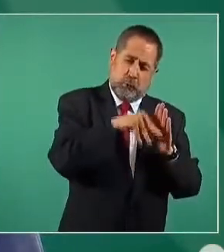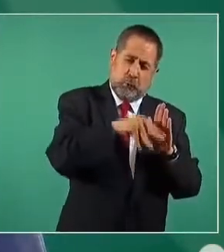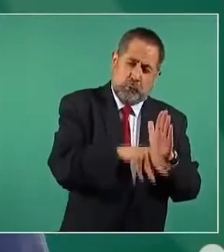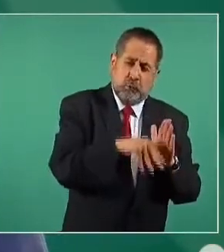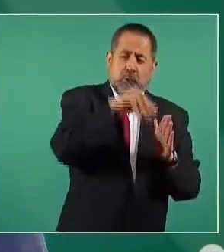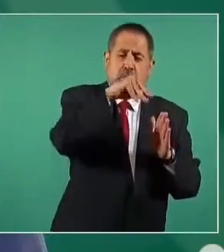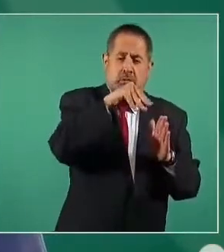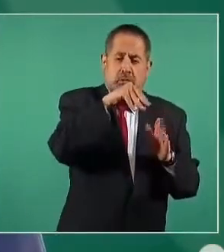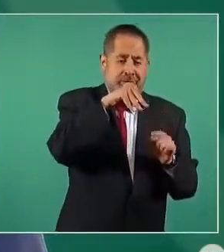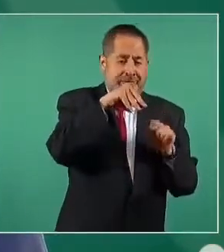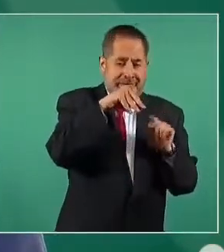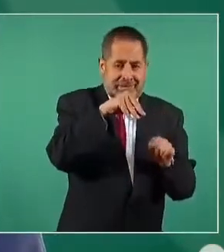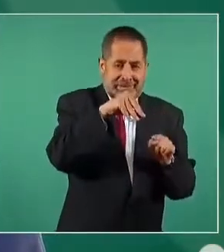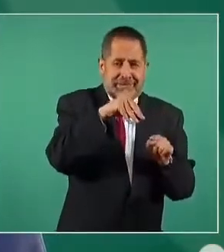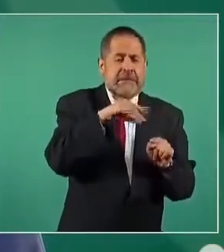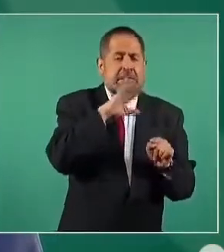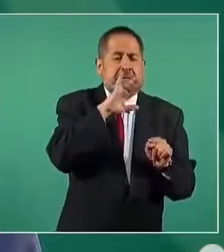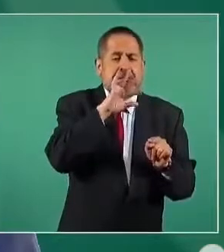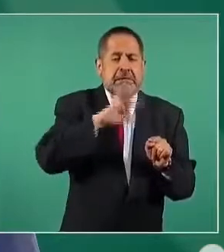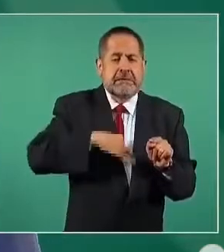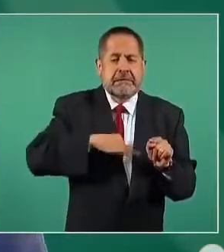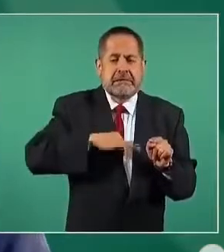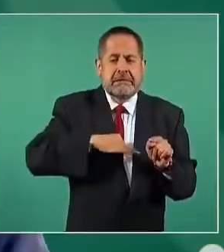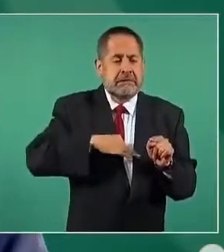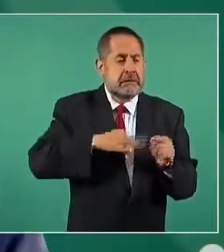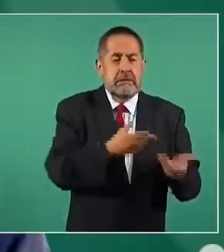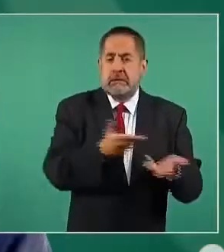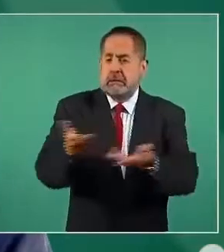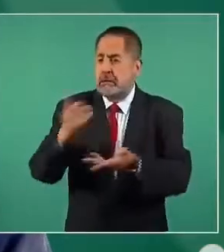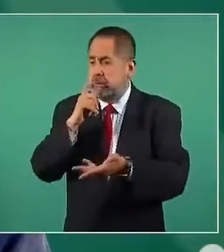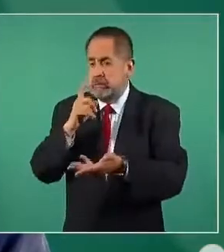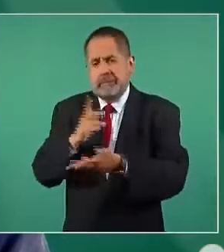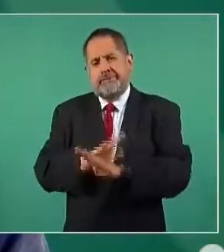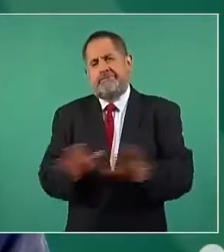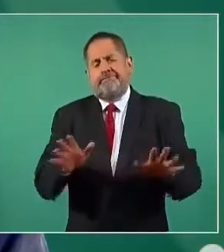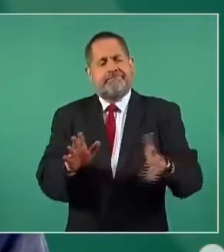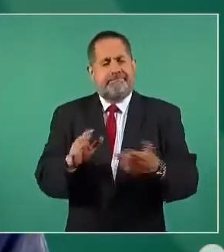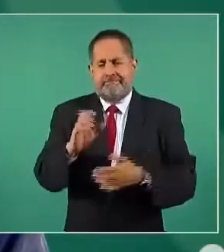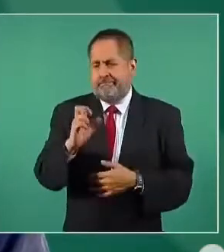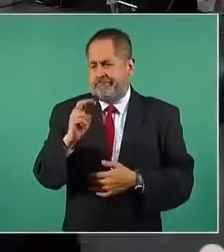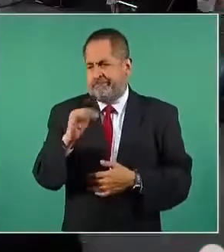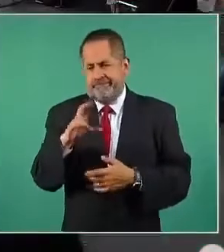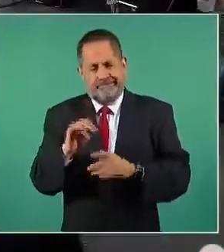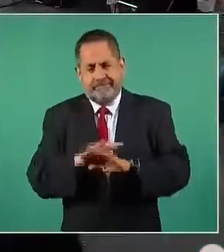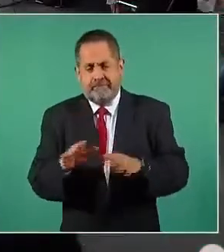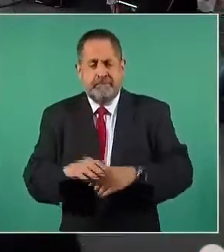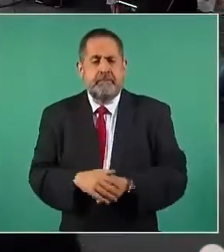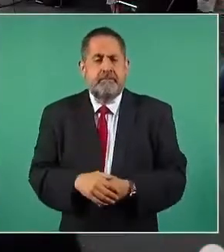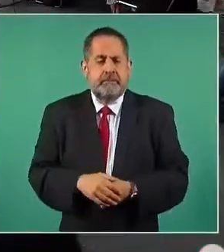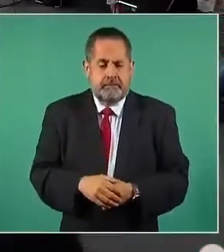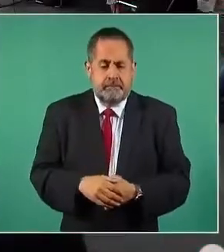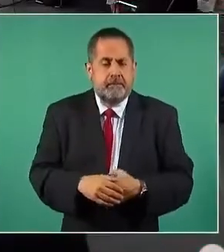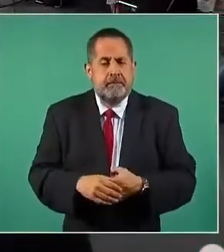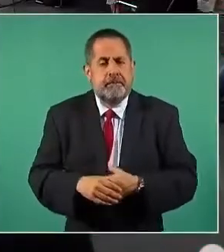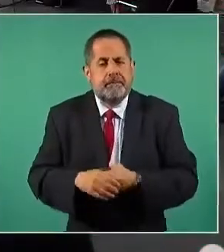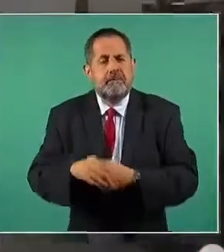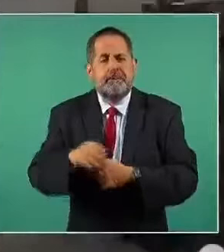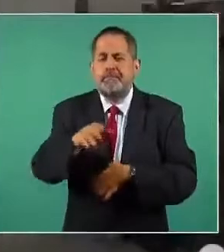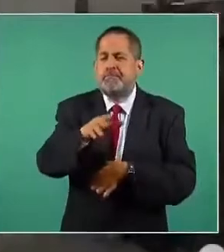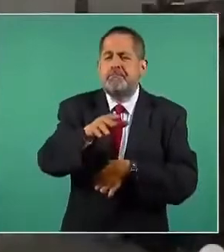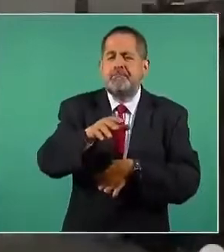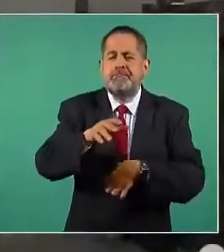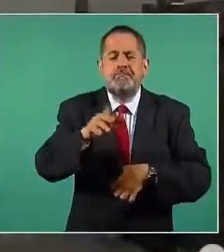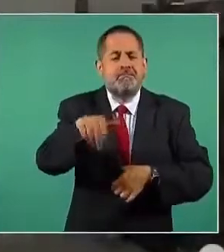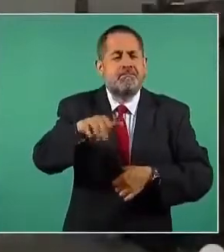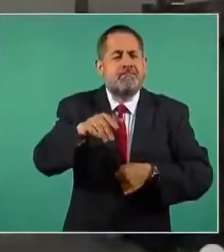en donde el agua está contaminada de arsénico. Y con este tema que usted menciona, que de este origen